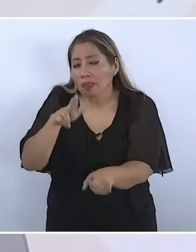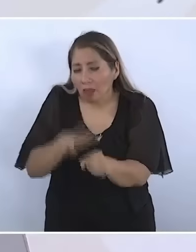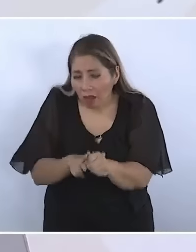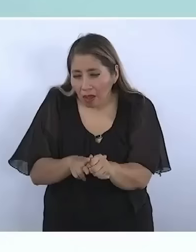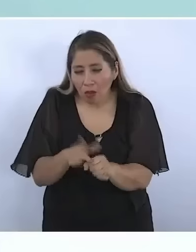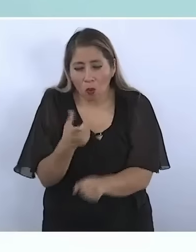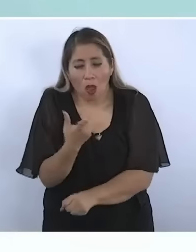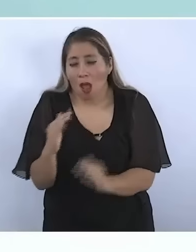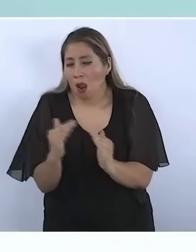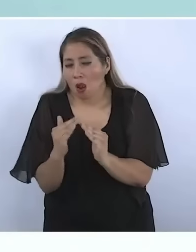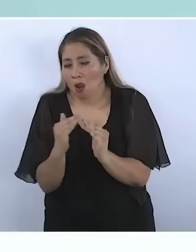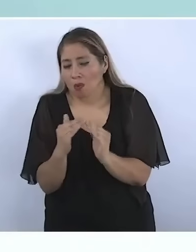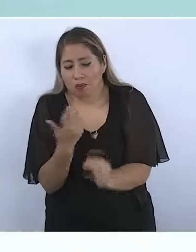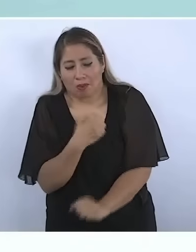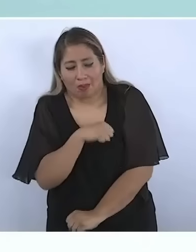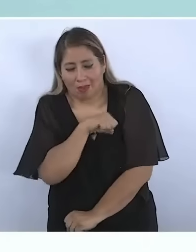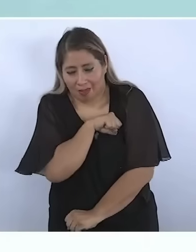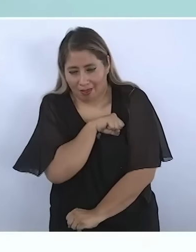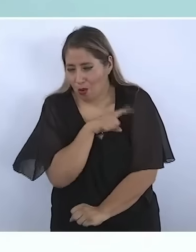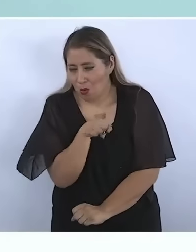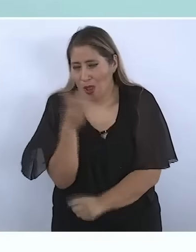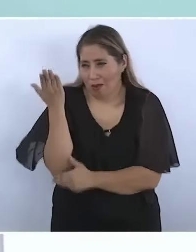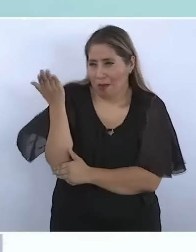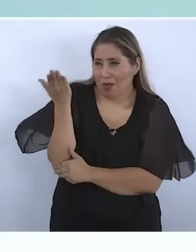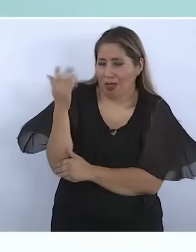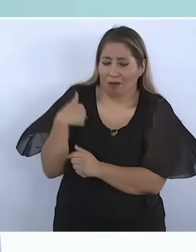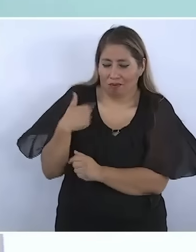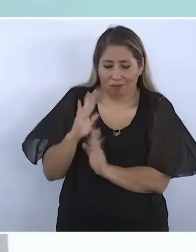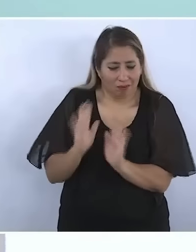ustedes nos han pedido en este momento.